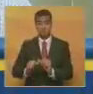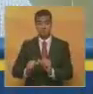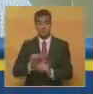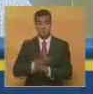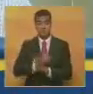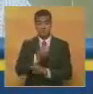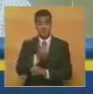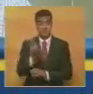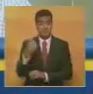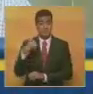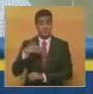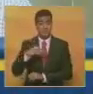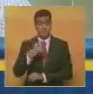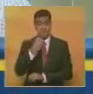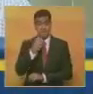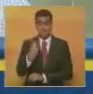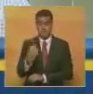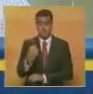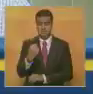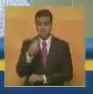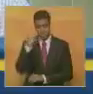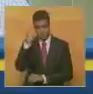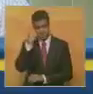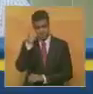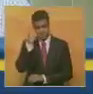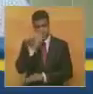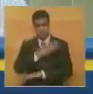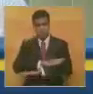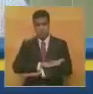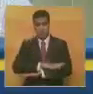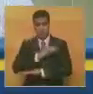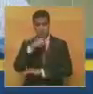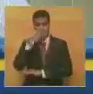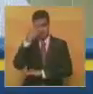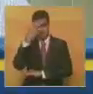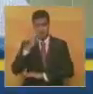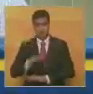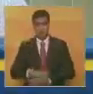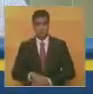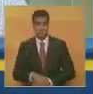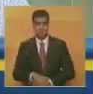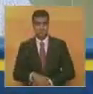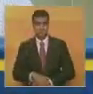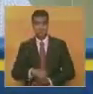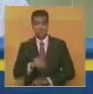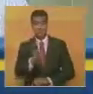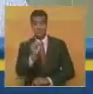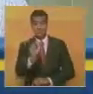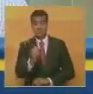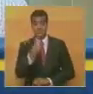los ciudadanos tienen que delatar lo que consideren conducta sospechosa. Por otra parte, Gómez Cigala